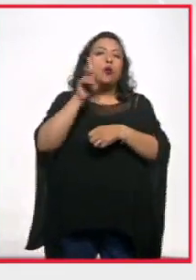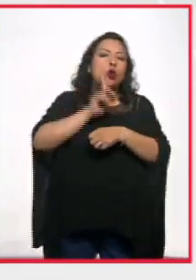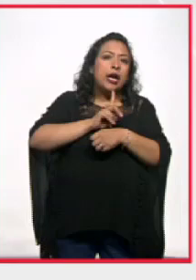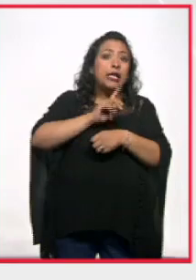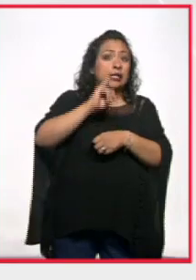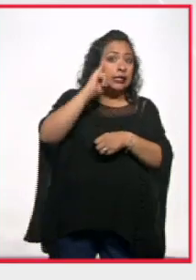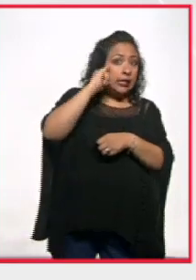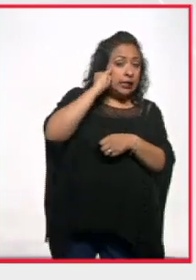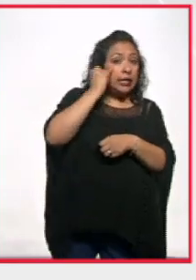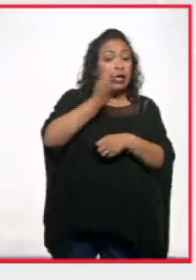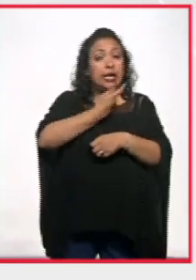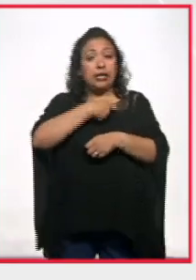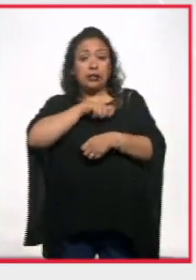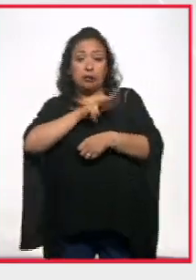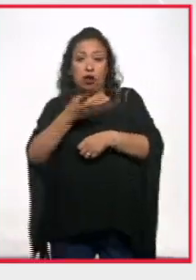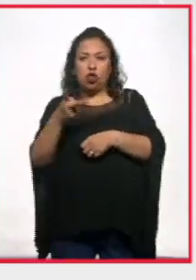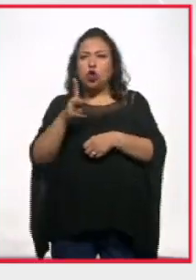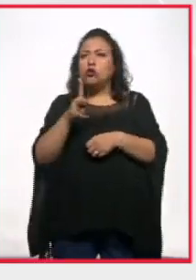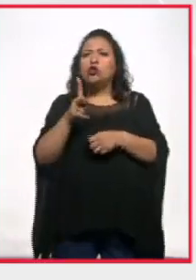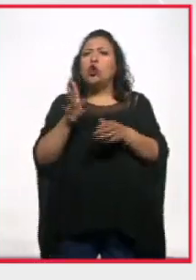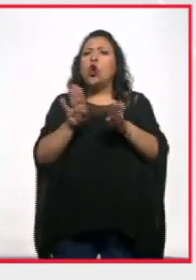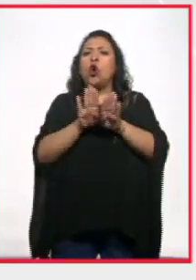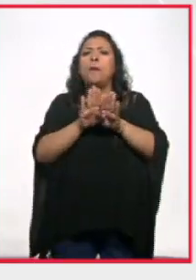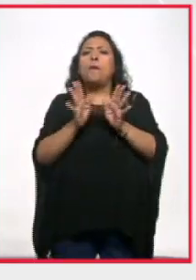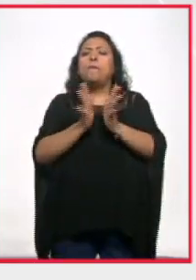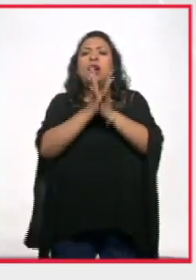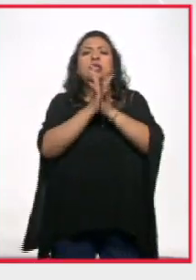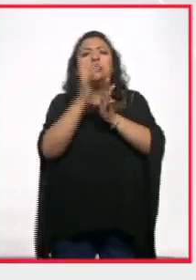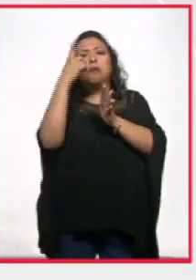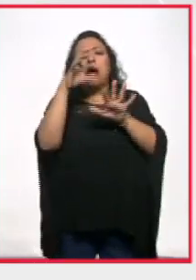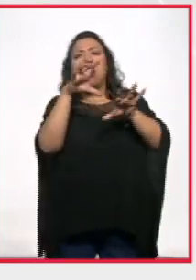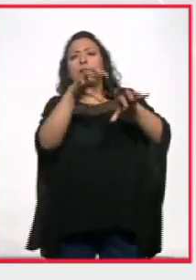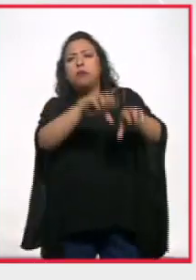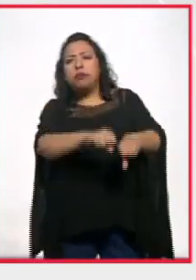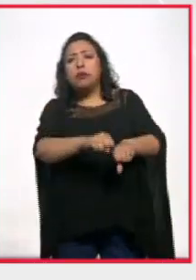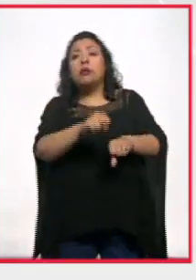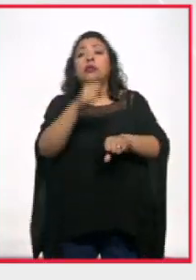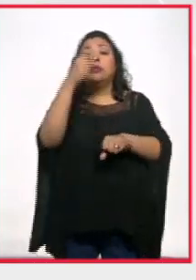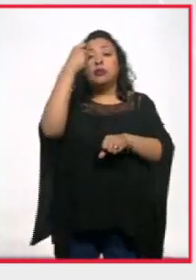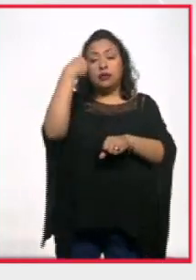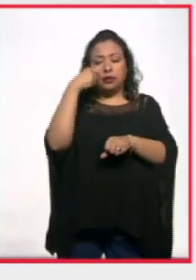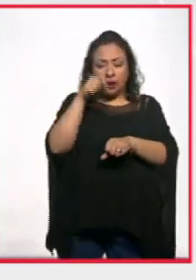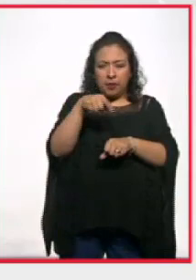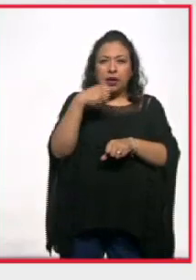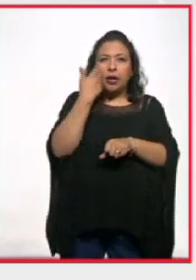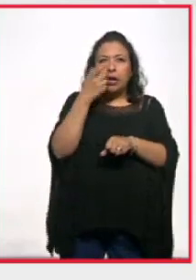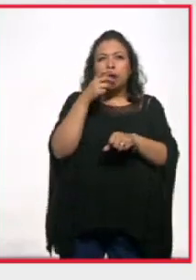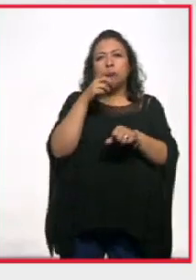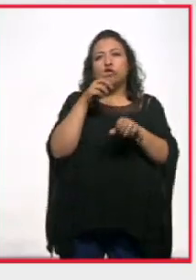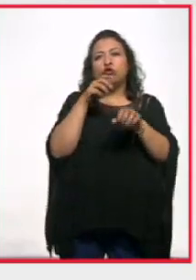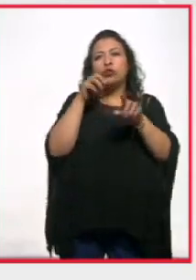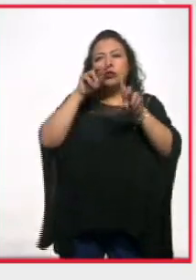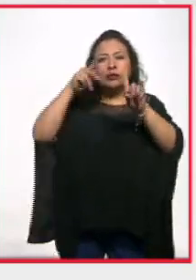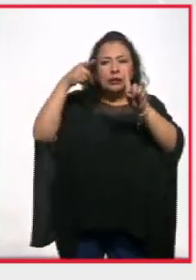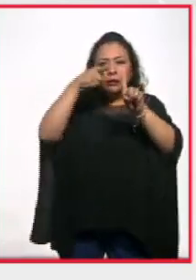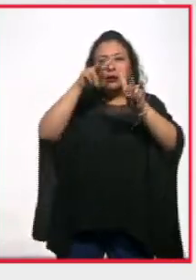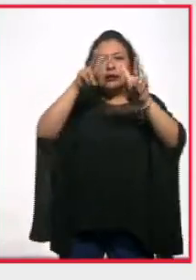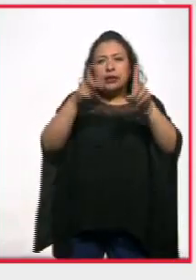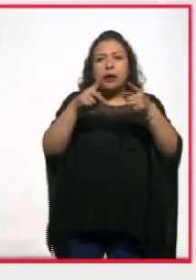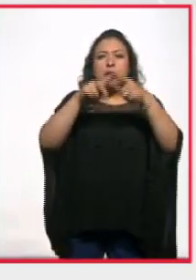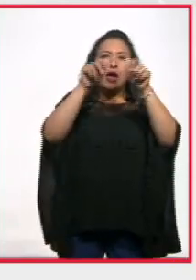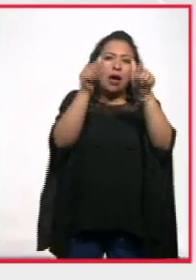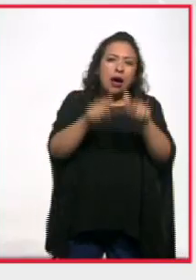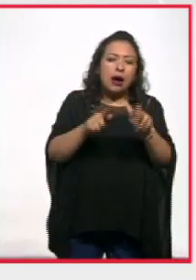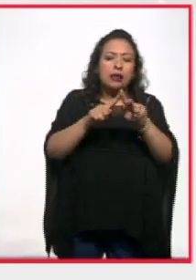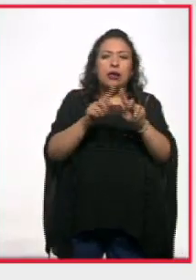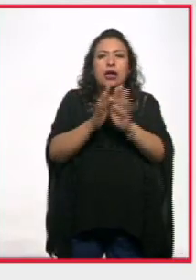indígenas como las españolas, en la conquista? Y hemos también querido tocar aspectos artísticos, aspectos literarios.